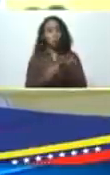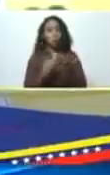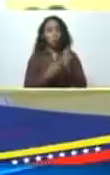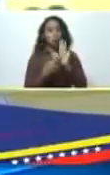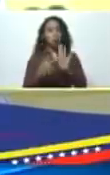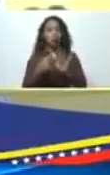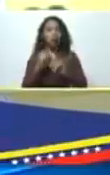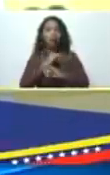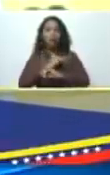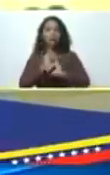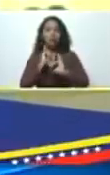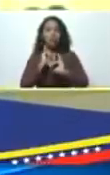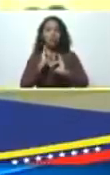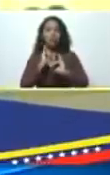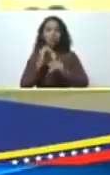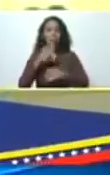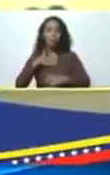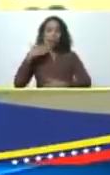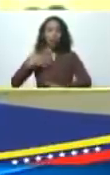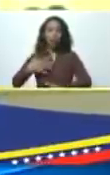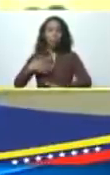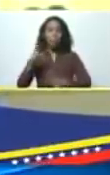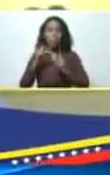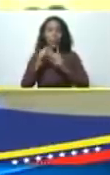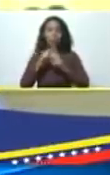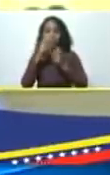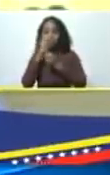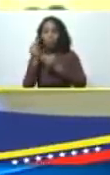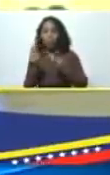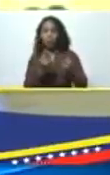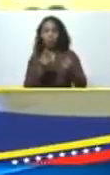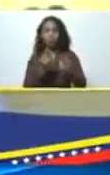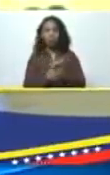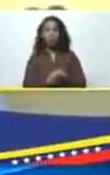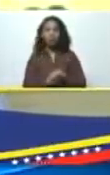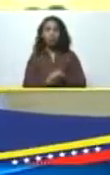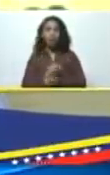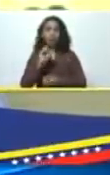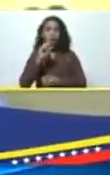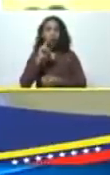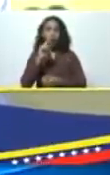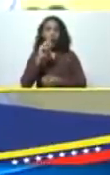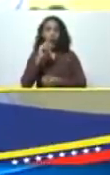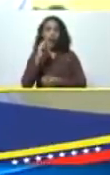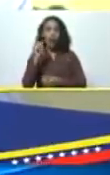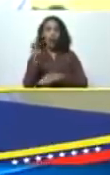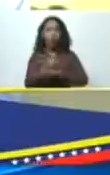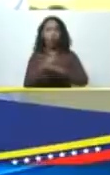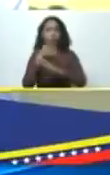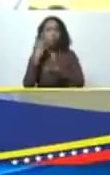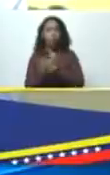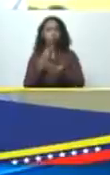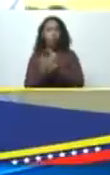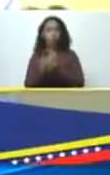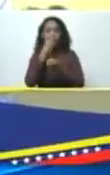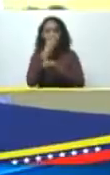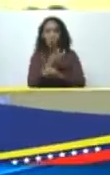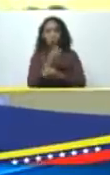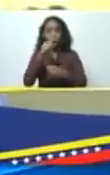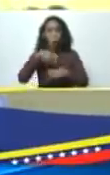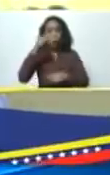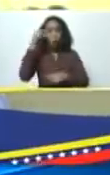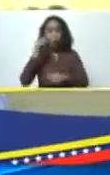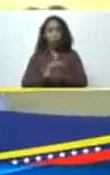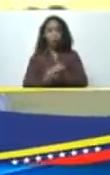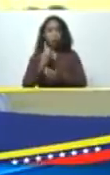presidente, despedirme de mi derecho de palabra sin antes darle la bienvenida a Lunas, nuestro gobernador de Monagas, que nos está visitando el día de hoy,